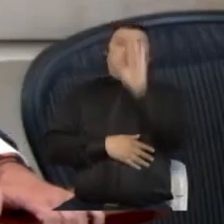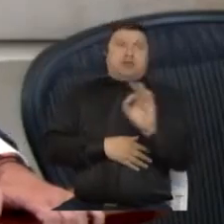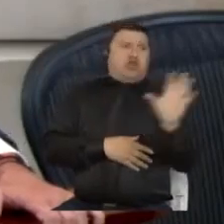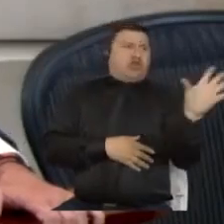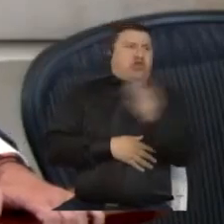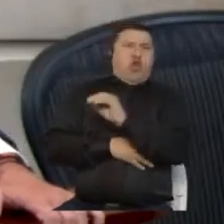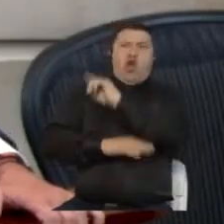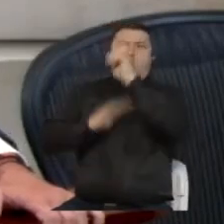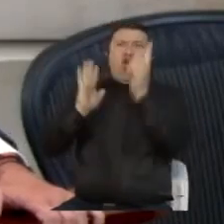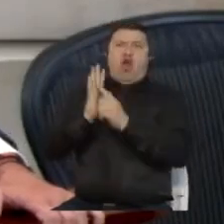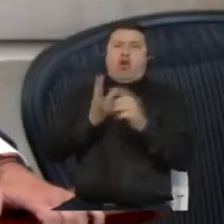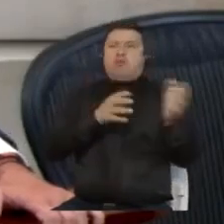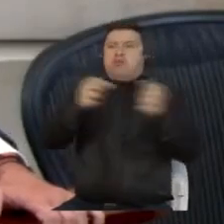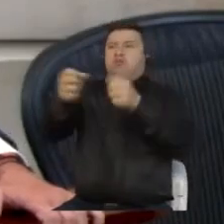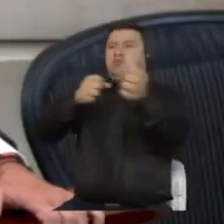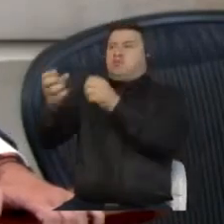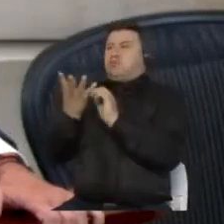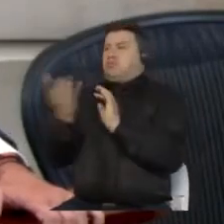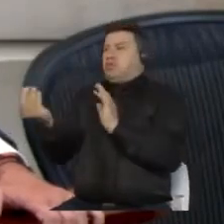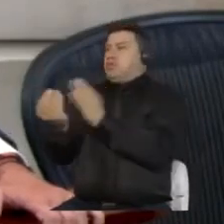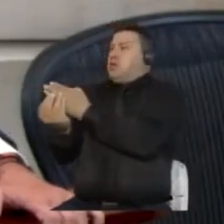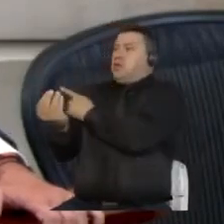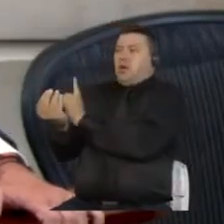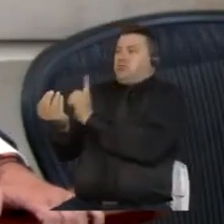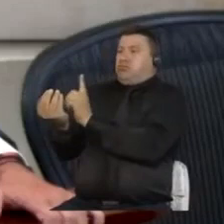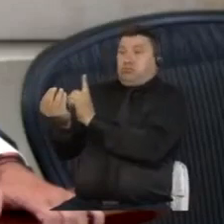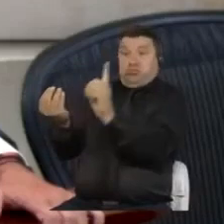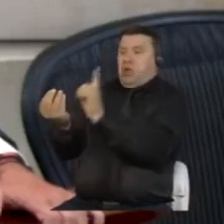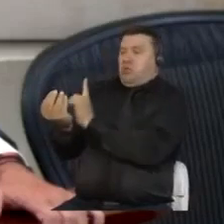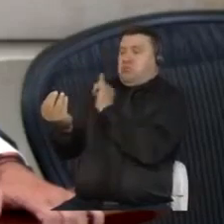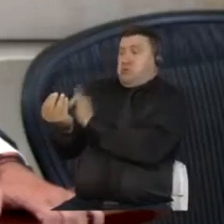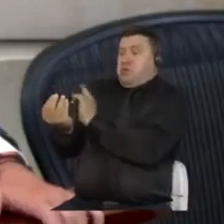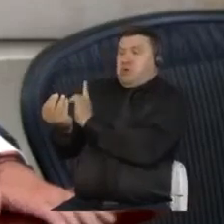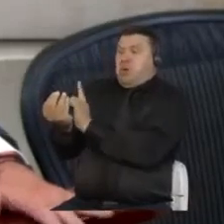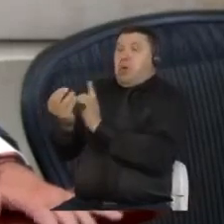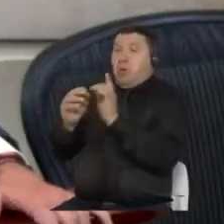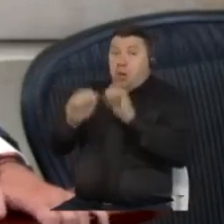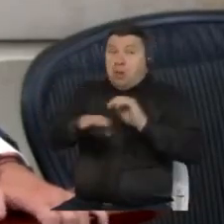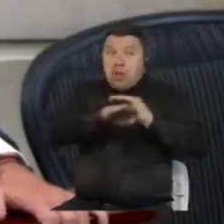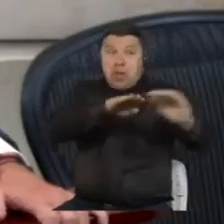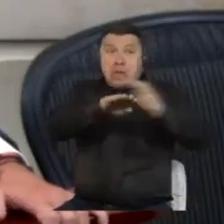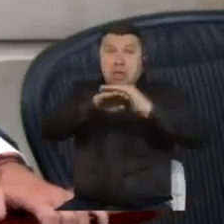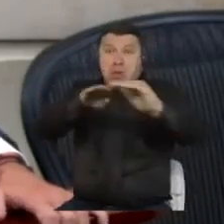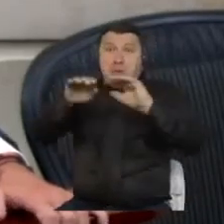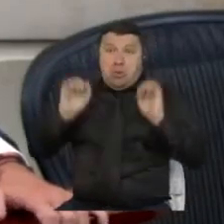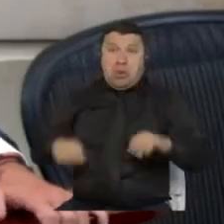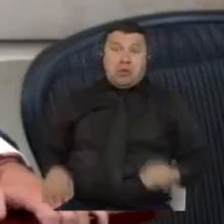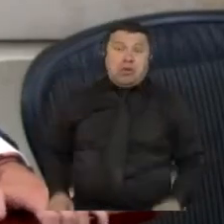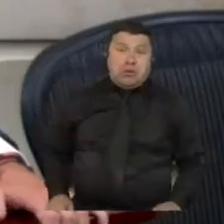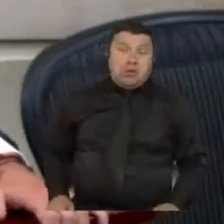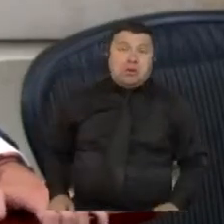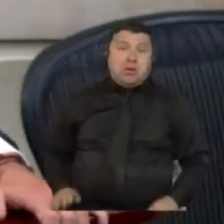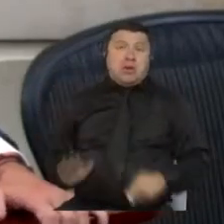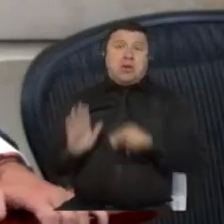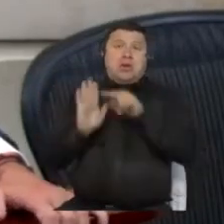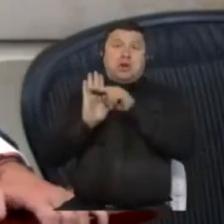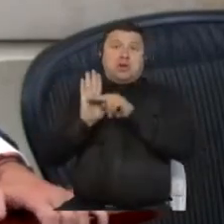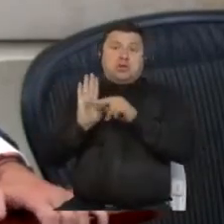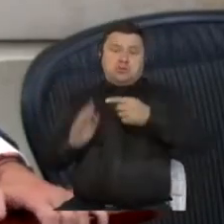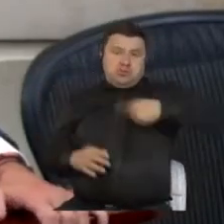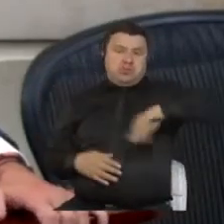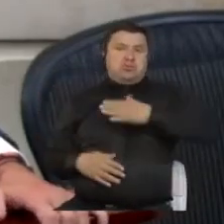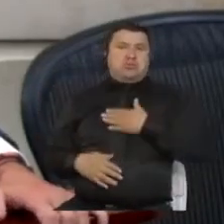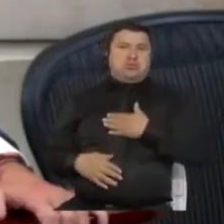cumplirán con su deber en la comisión accidental pero bien pueden estar invitados y convocados en la resolución nuestra